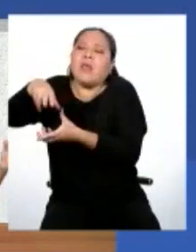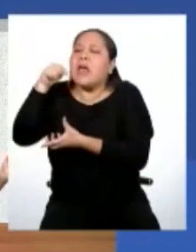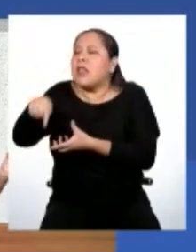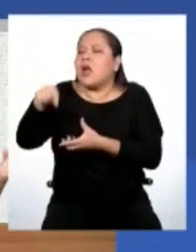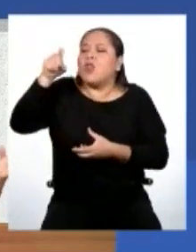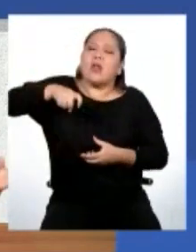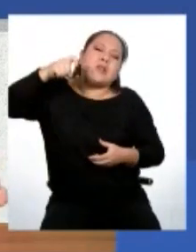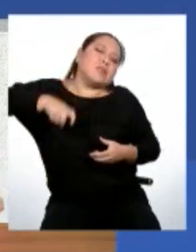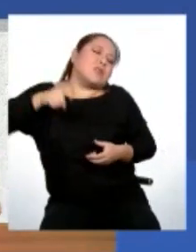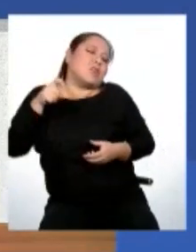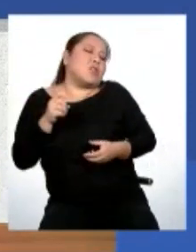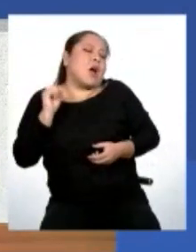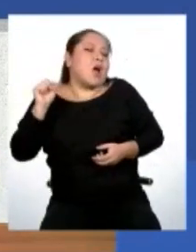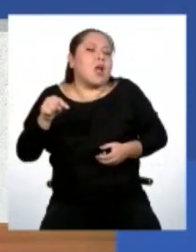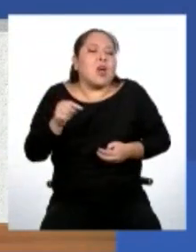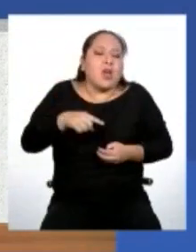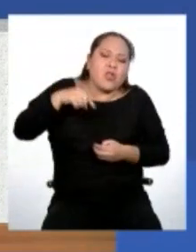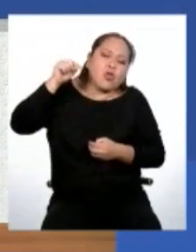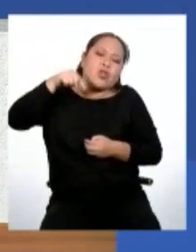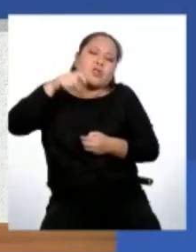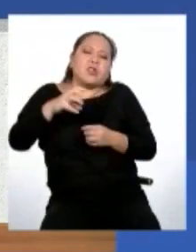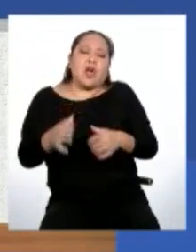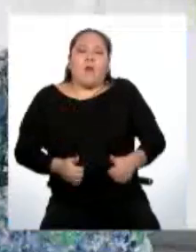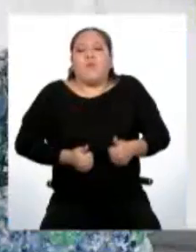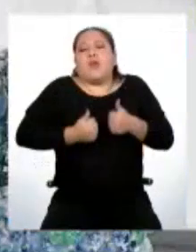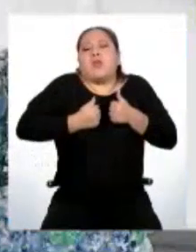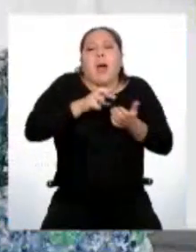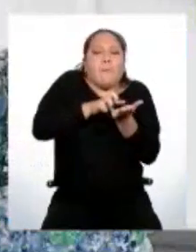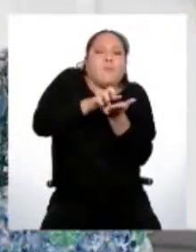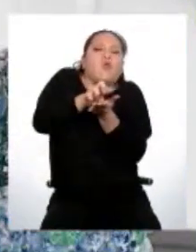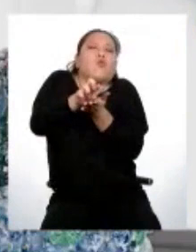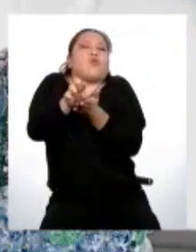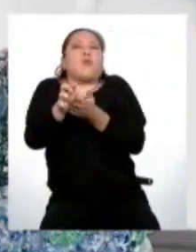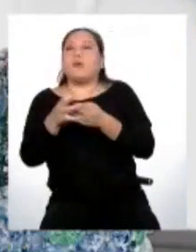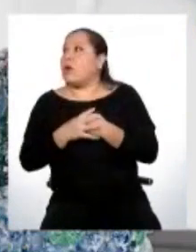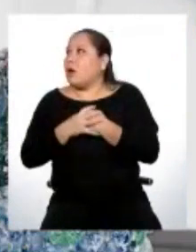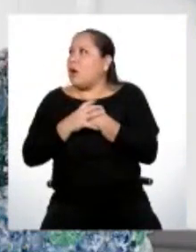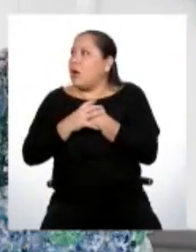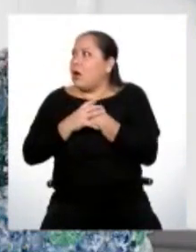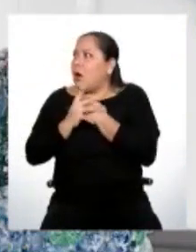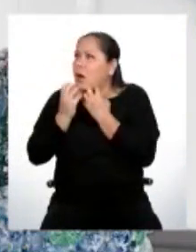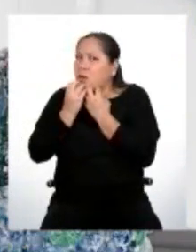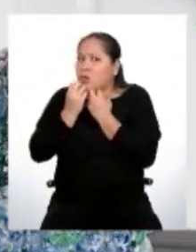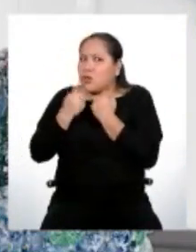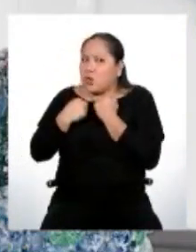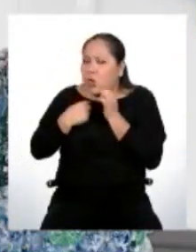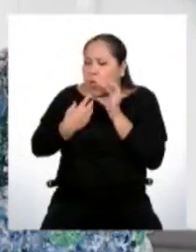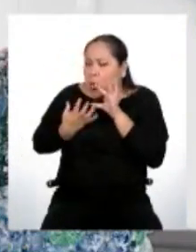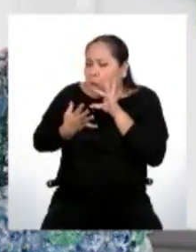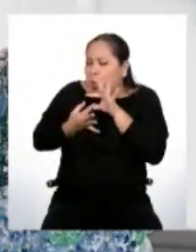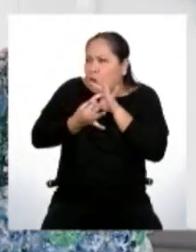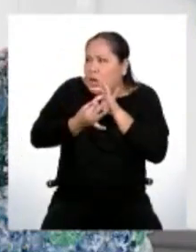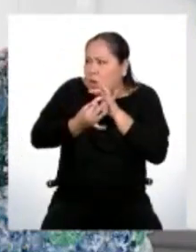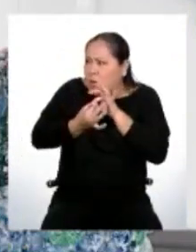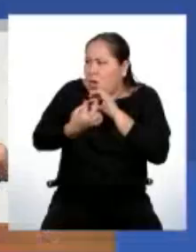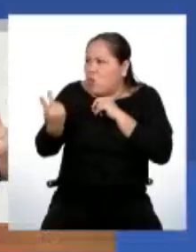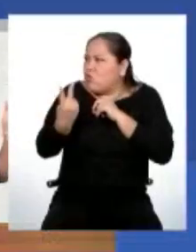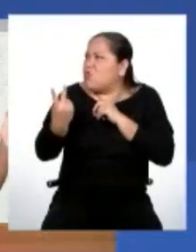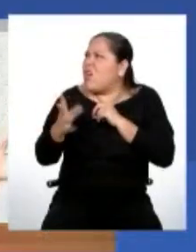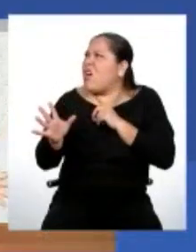necesita. Un sustento de vida puro. ¿Yo debo unirme a